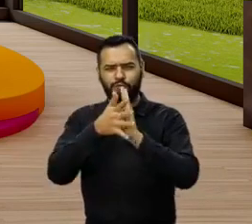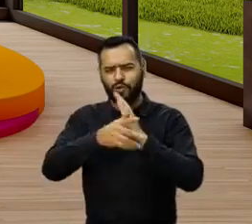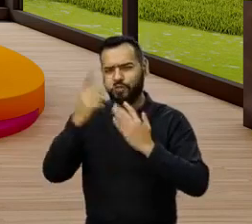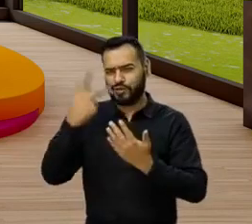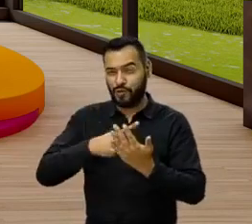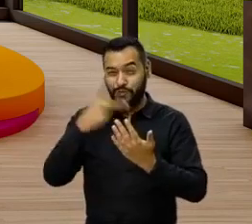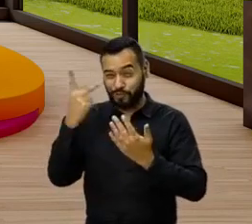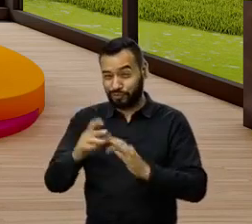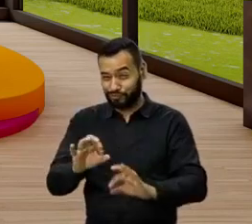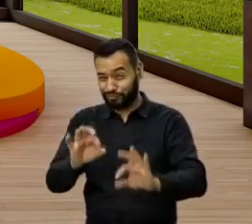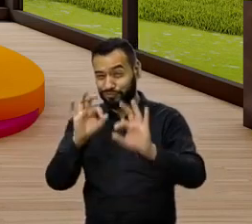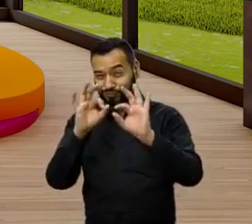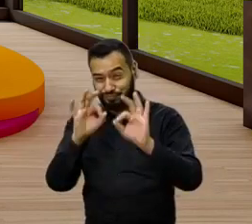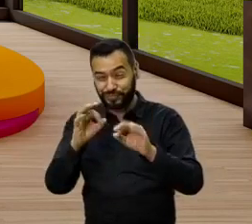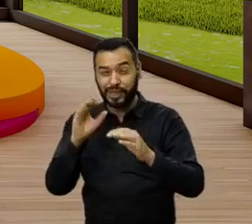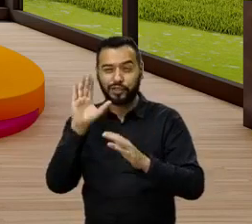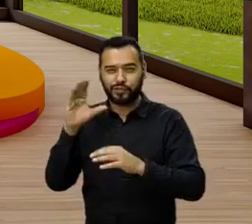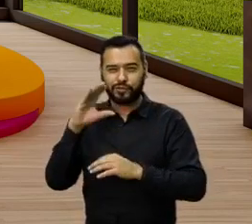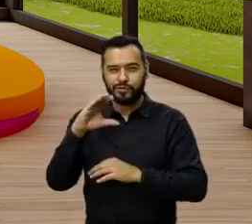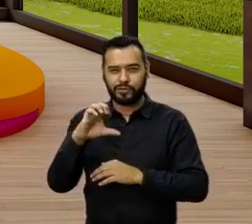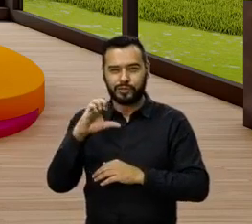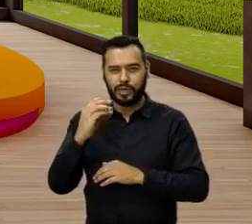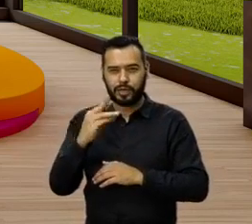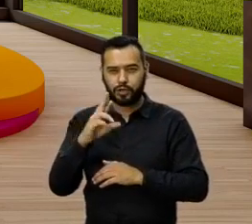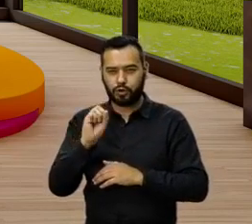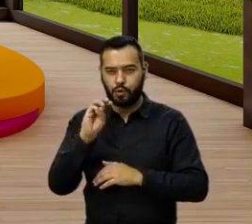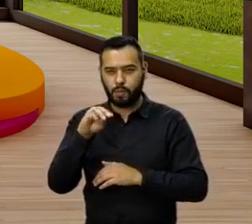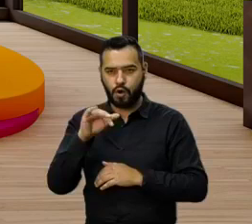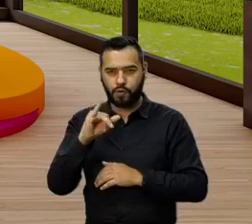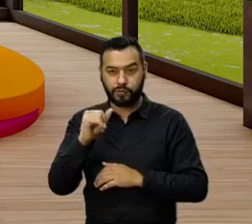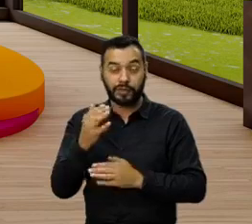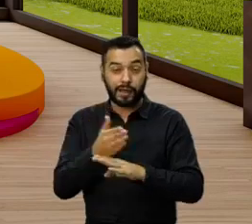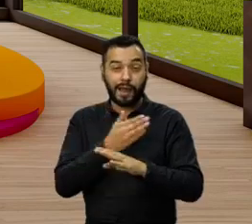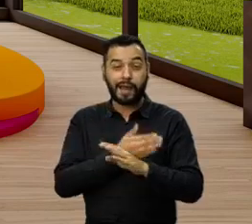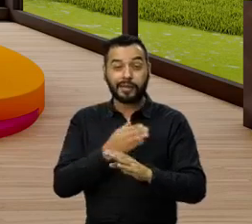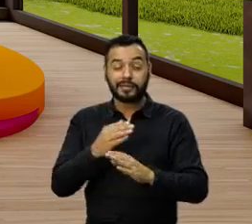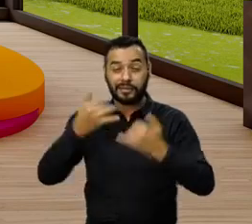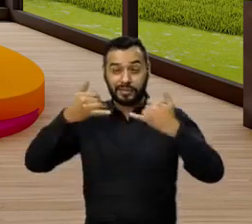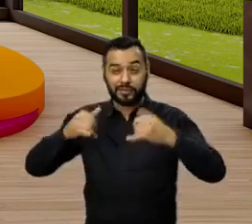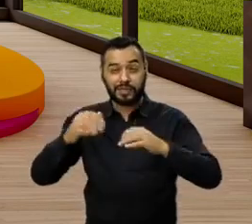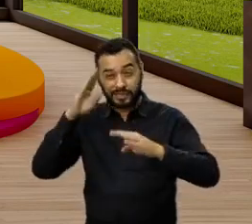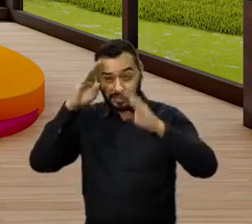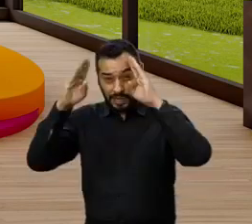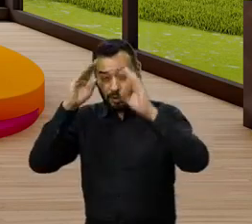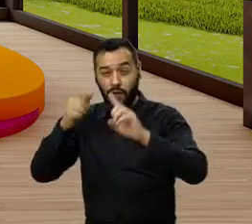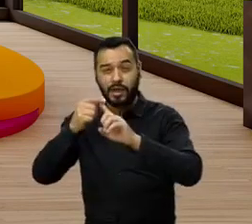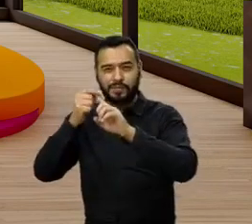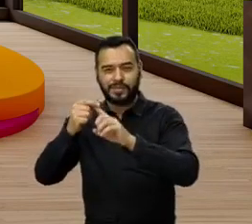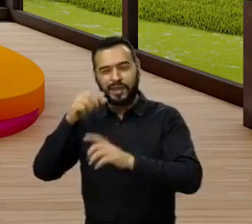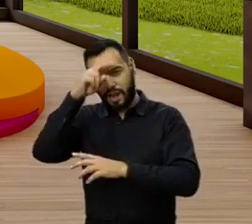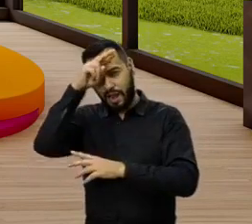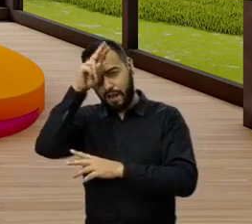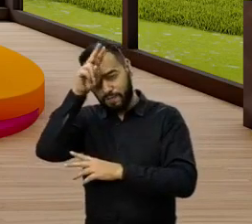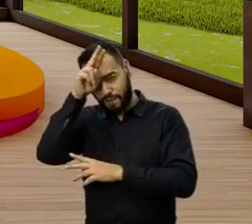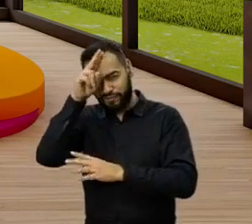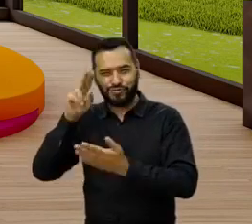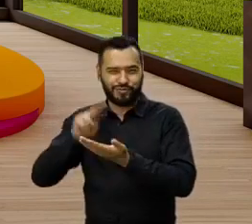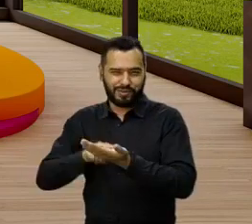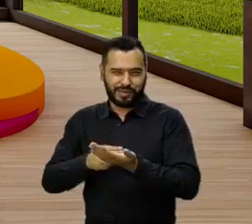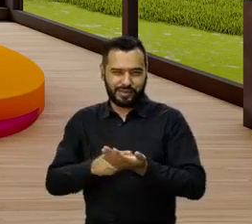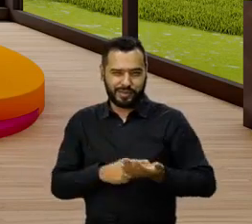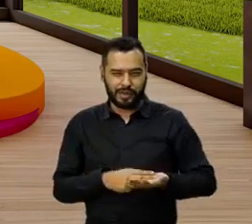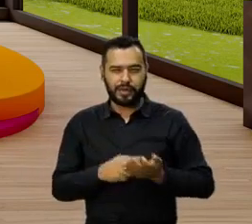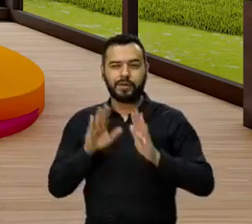proyecto cedro montt y antes de terminar quiero dar un saludo muy especial a carlos varón nuestro